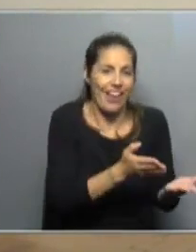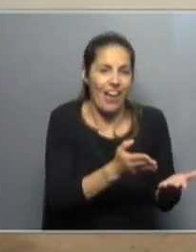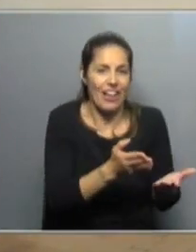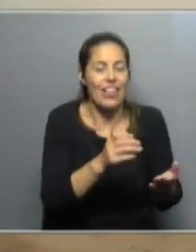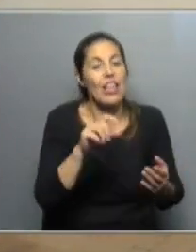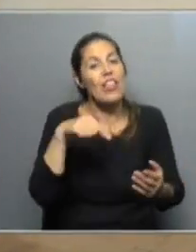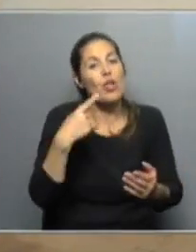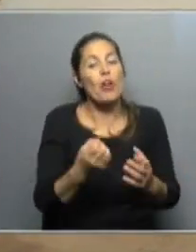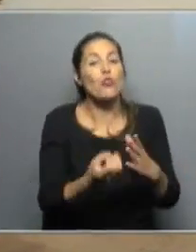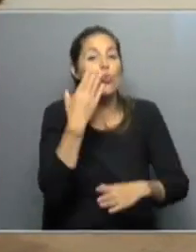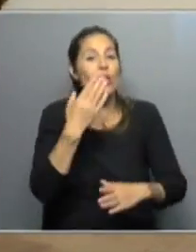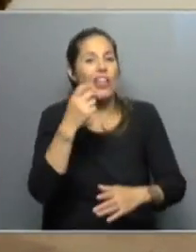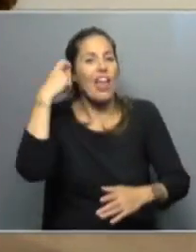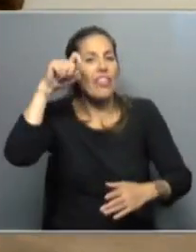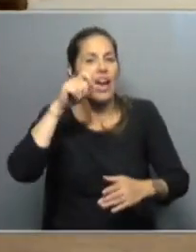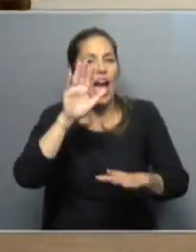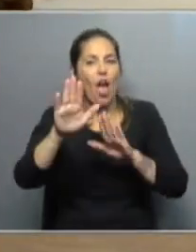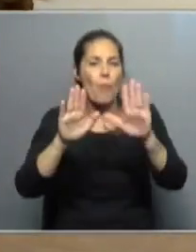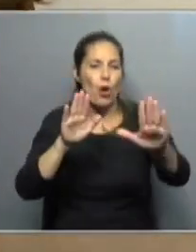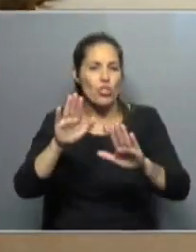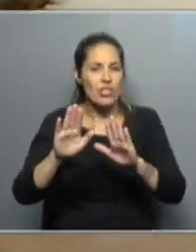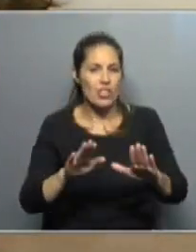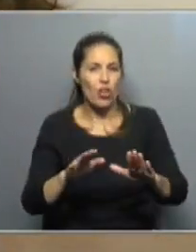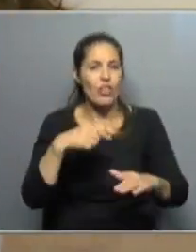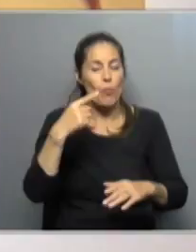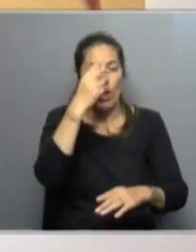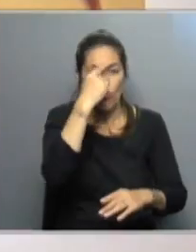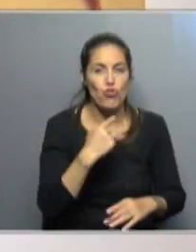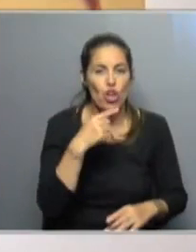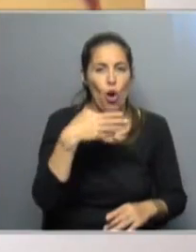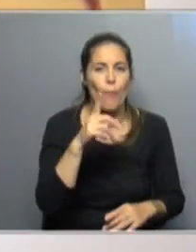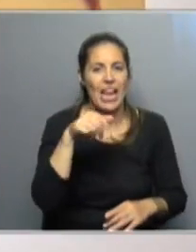Después surge la idea de una exposición, después surge el planteo del Blanes, de ponerlo acá,